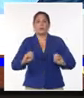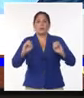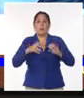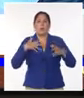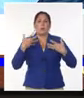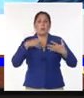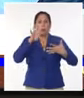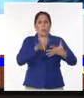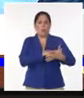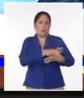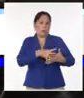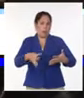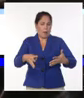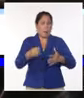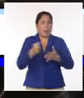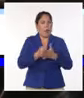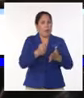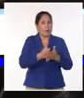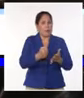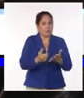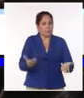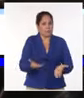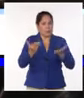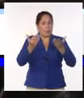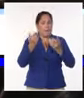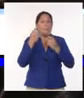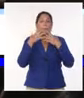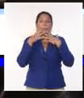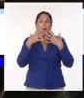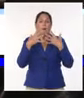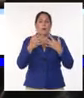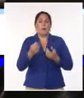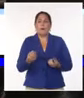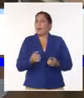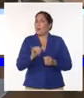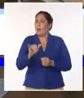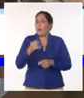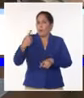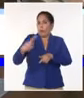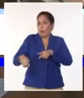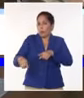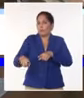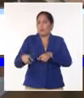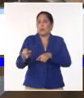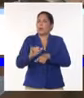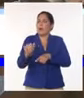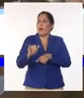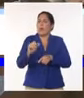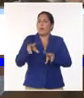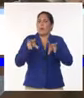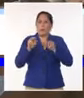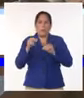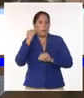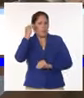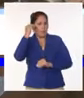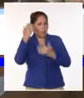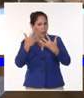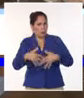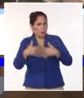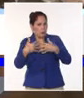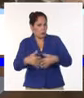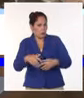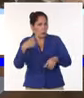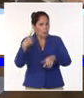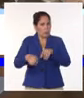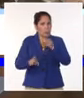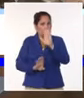cronograma con vistas a adelantar cuestiones con mayor impacto en la población, como aquellas que inciden en la reactivación de las capacidades productivas, se ha